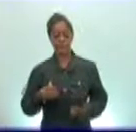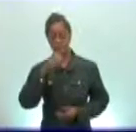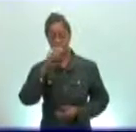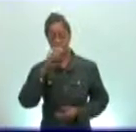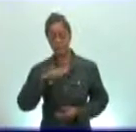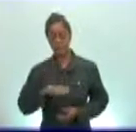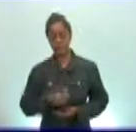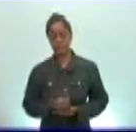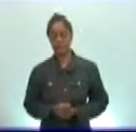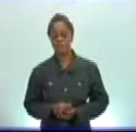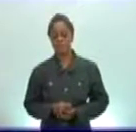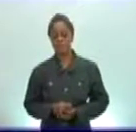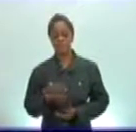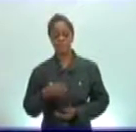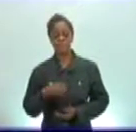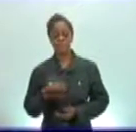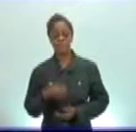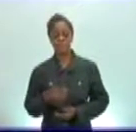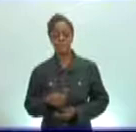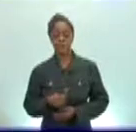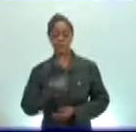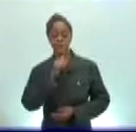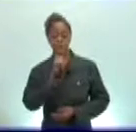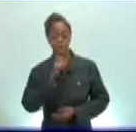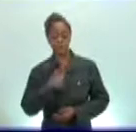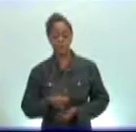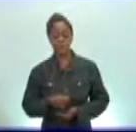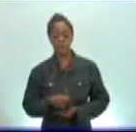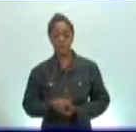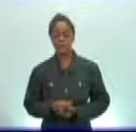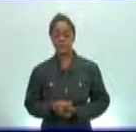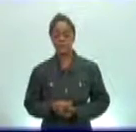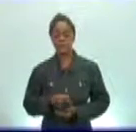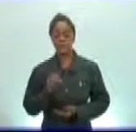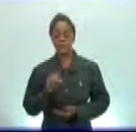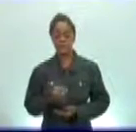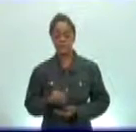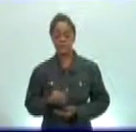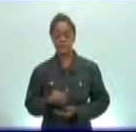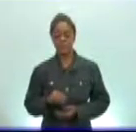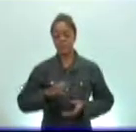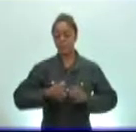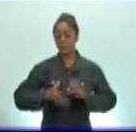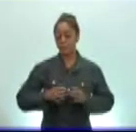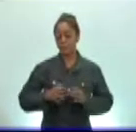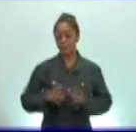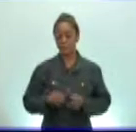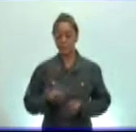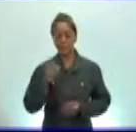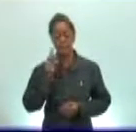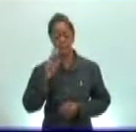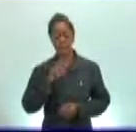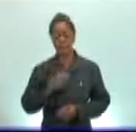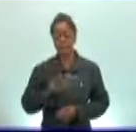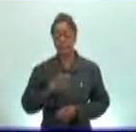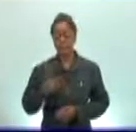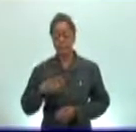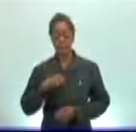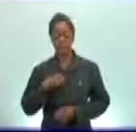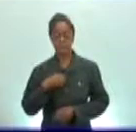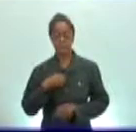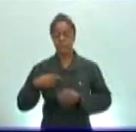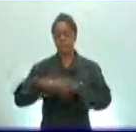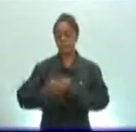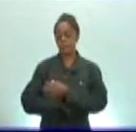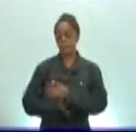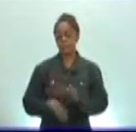niños, si les queda alguna duda, les vamos a dar el modo de consultarla, pero si quieren